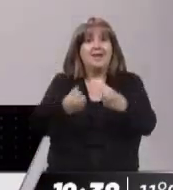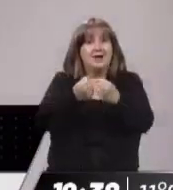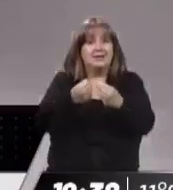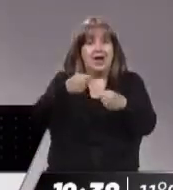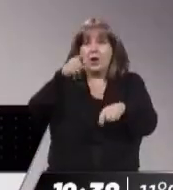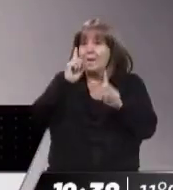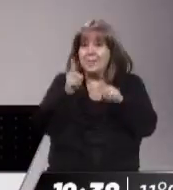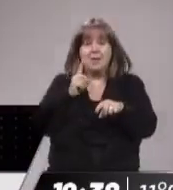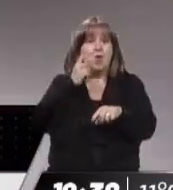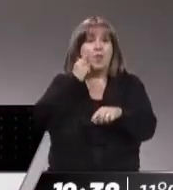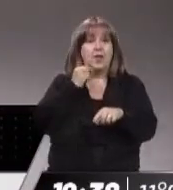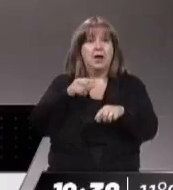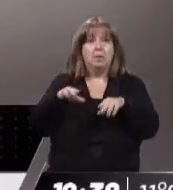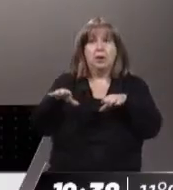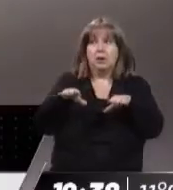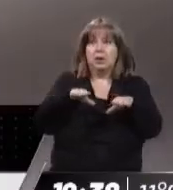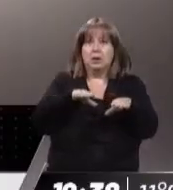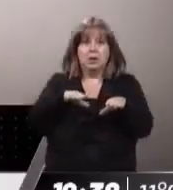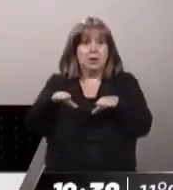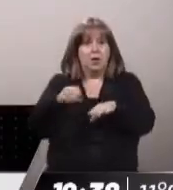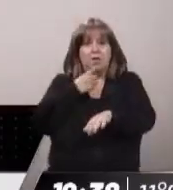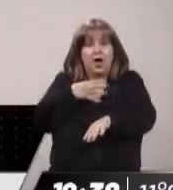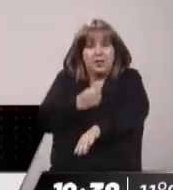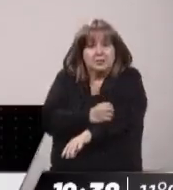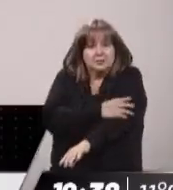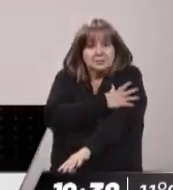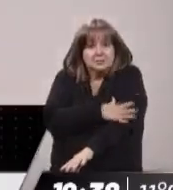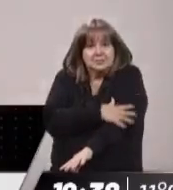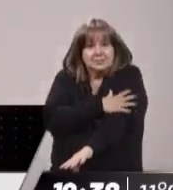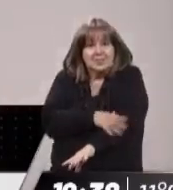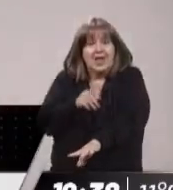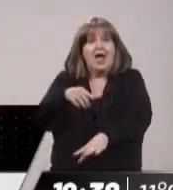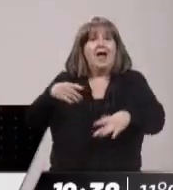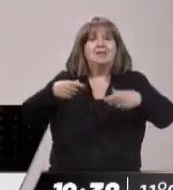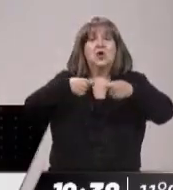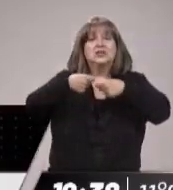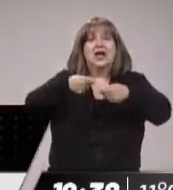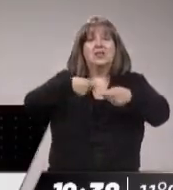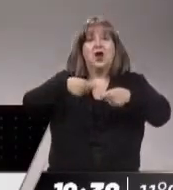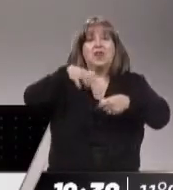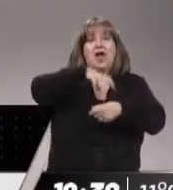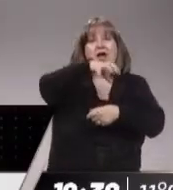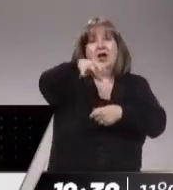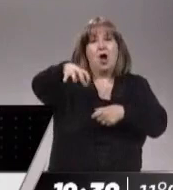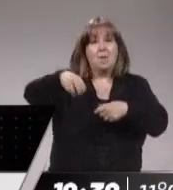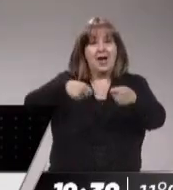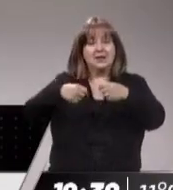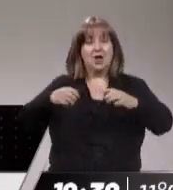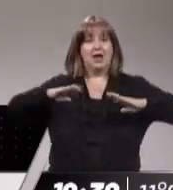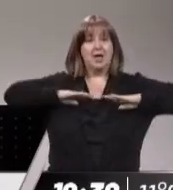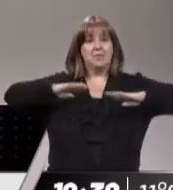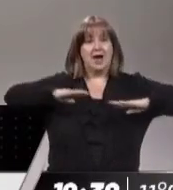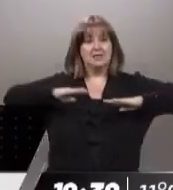inundado las redes durante toda la jornada de hoy estamos viendo Es de un centro comercial que tiene un gimnasio donde